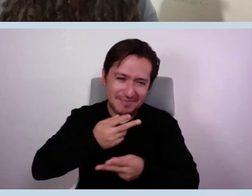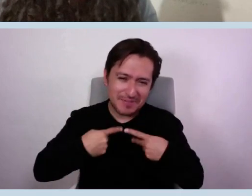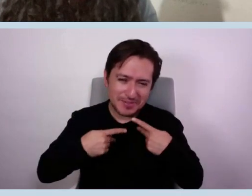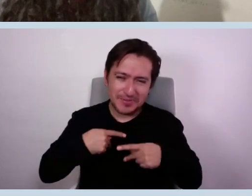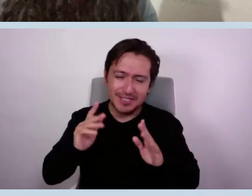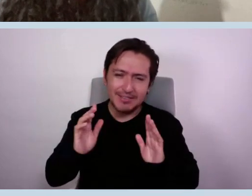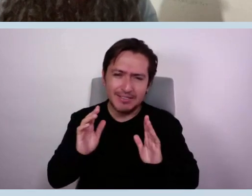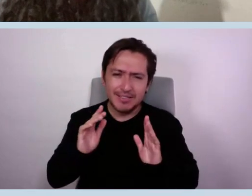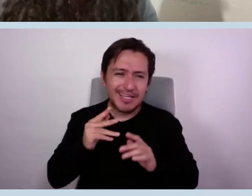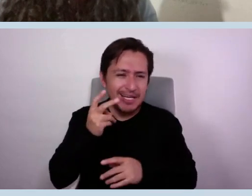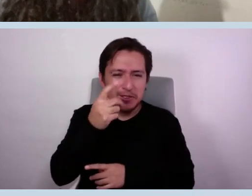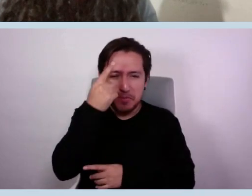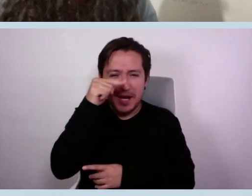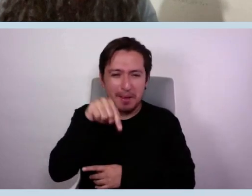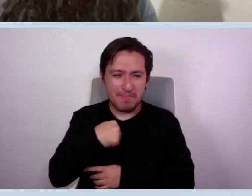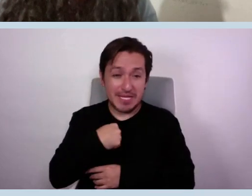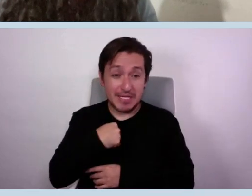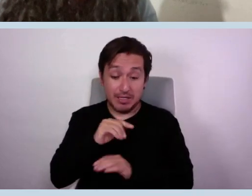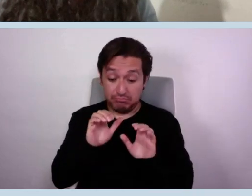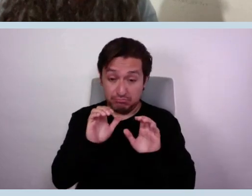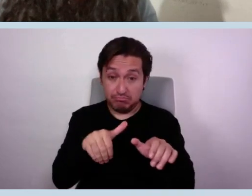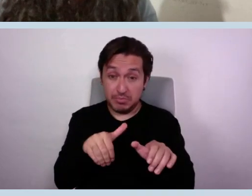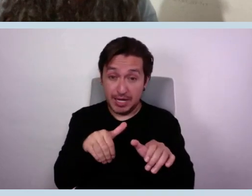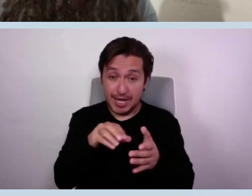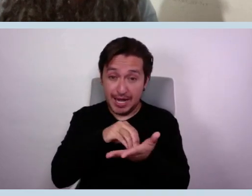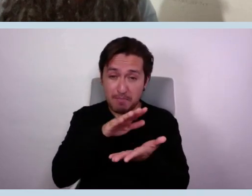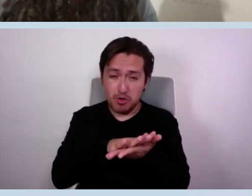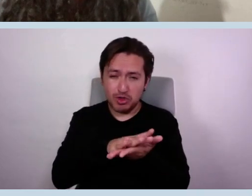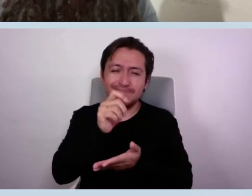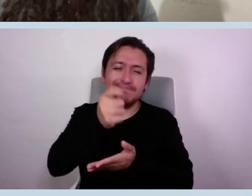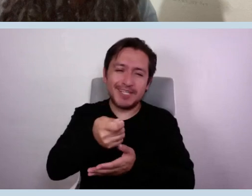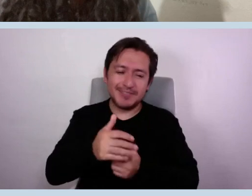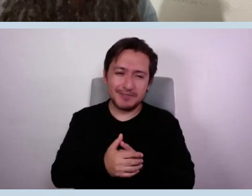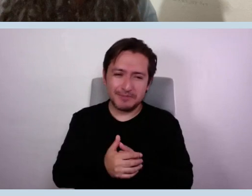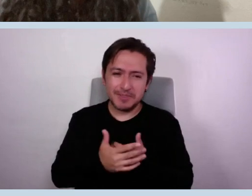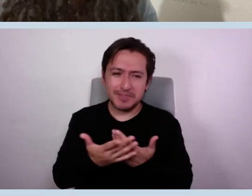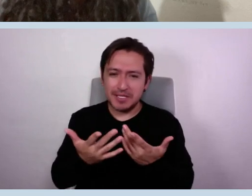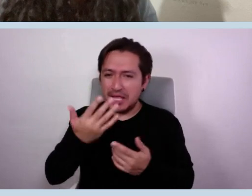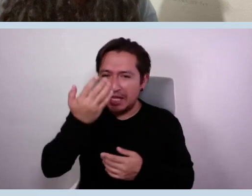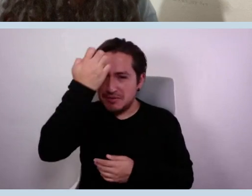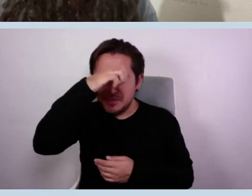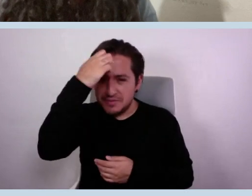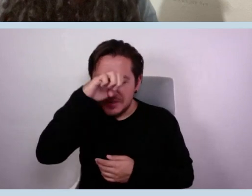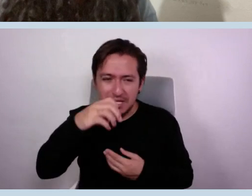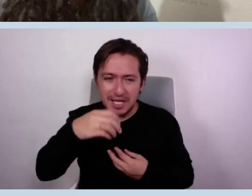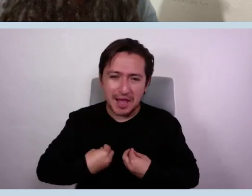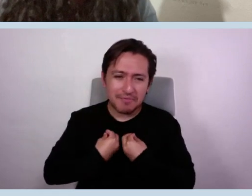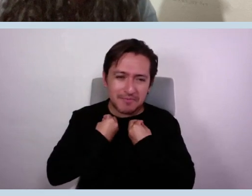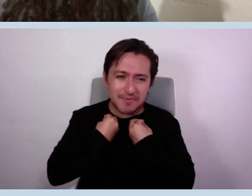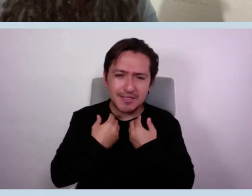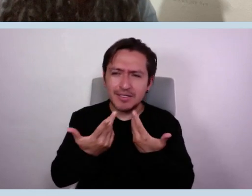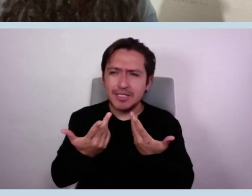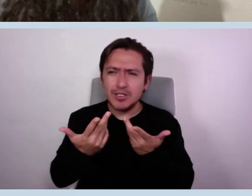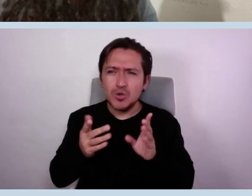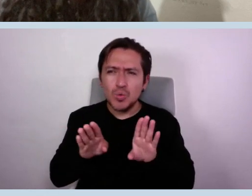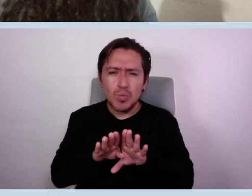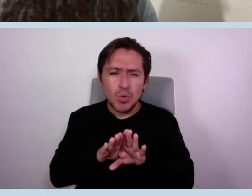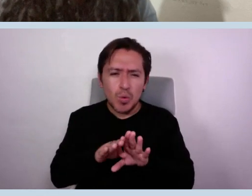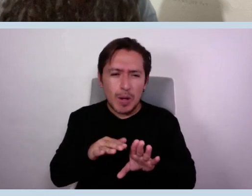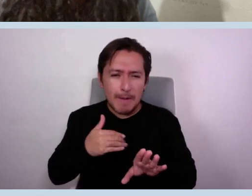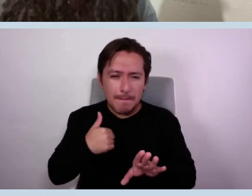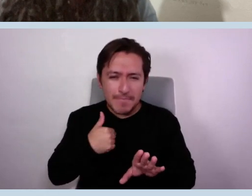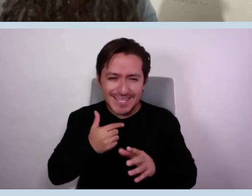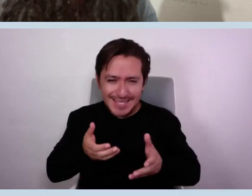realmente eh conocer experimentar y también ir construyendo un camino